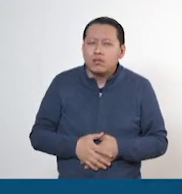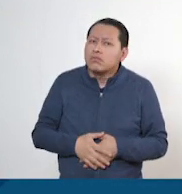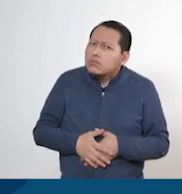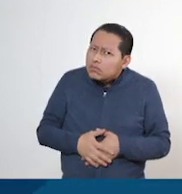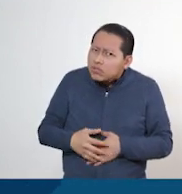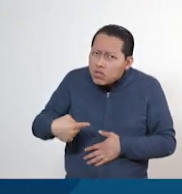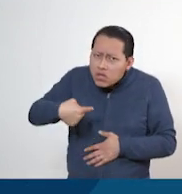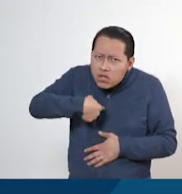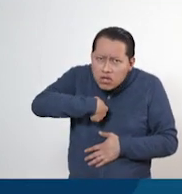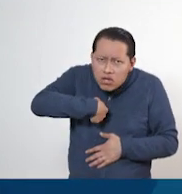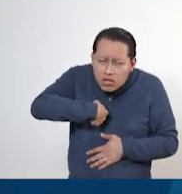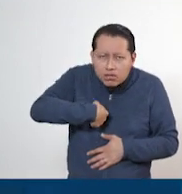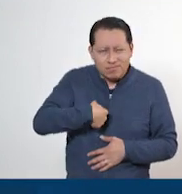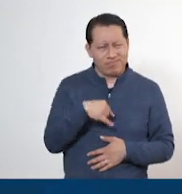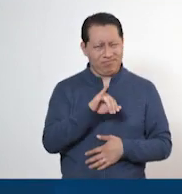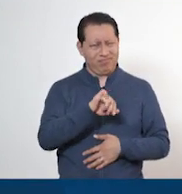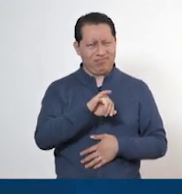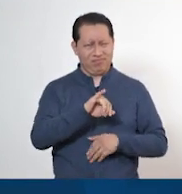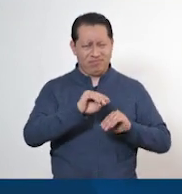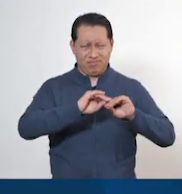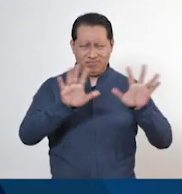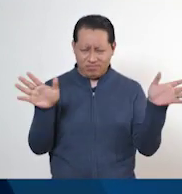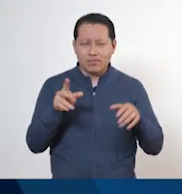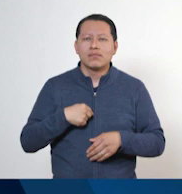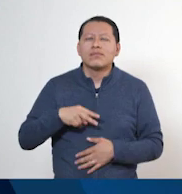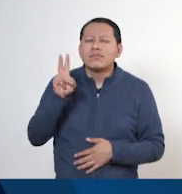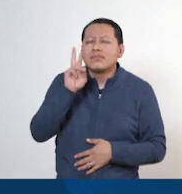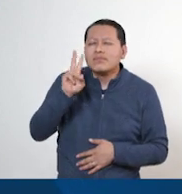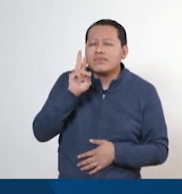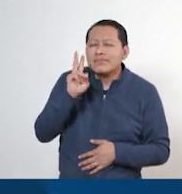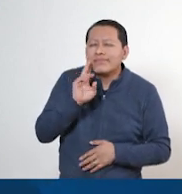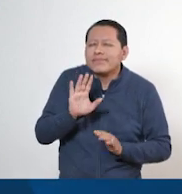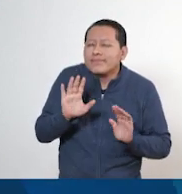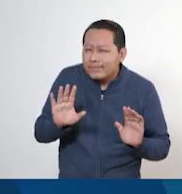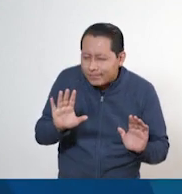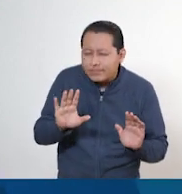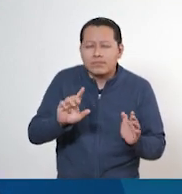¿Yo? Sí, claro. A ver, nomás